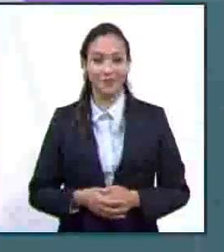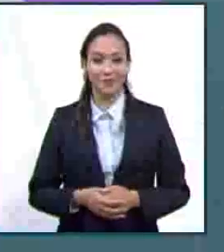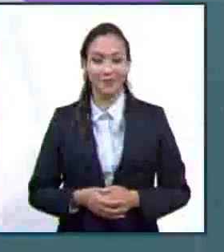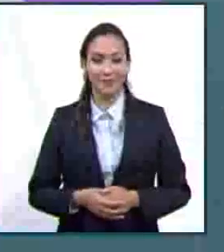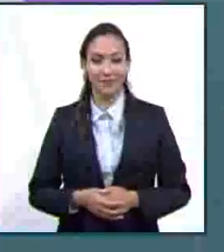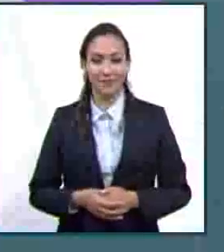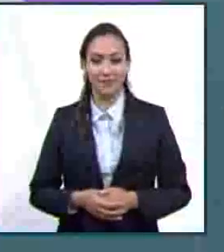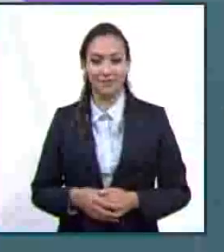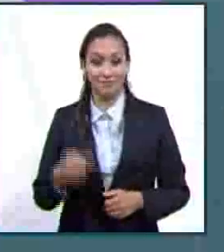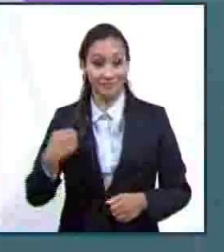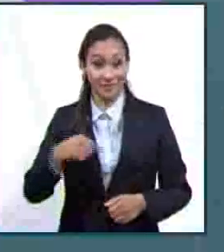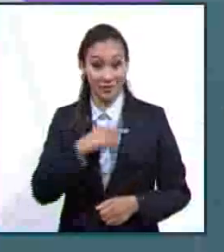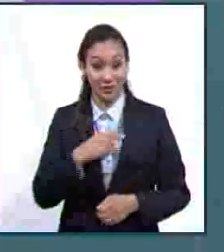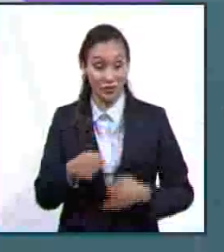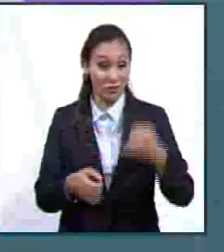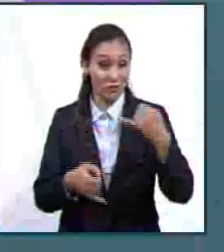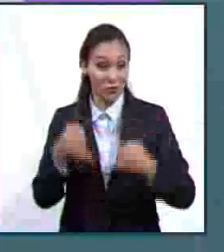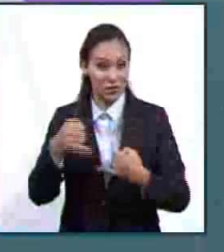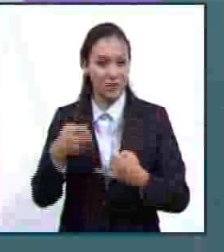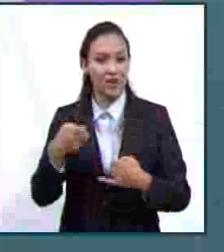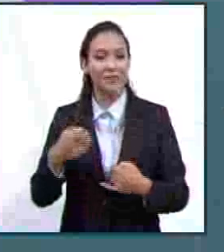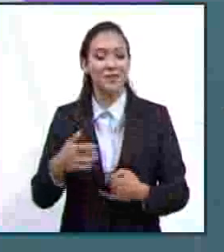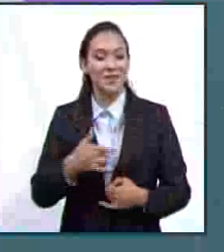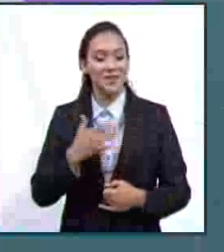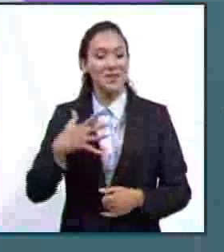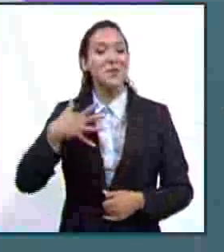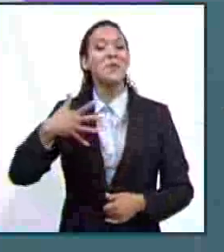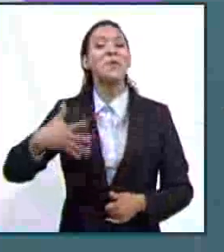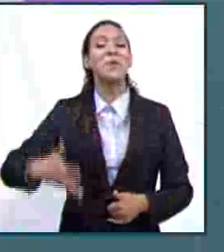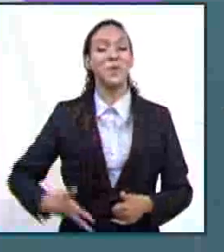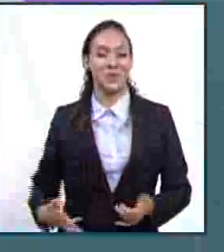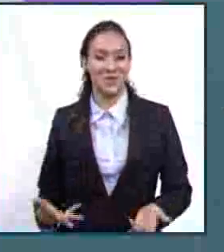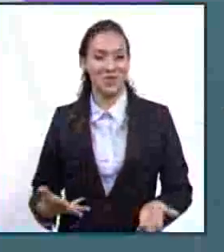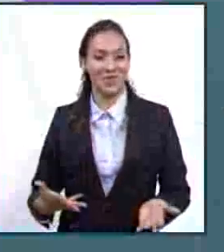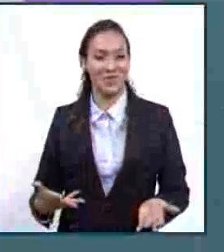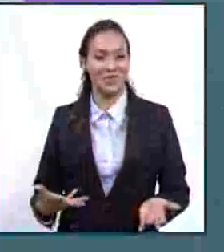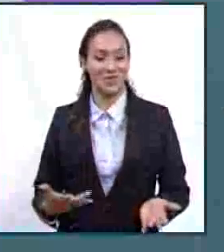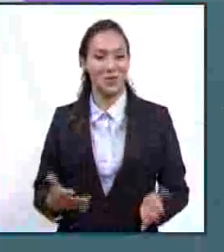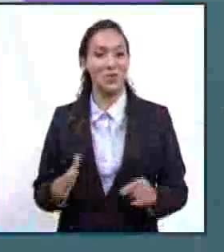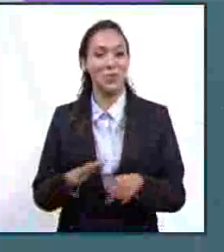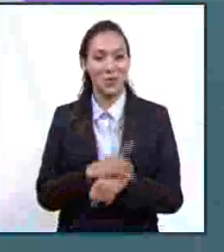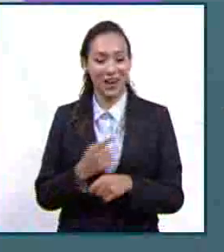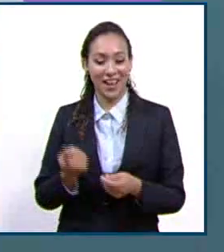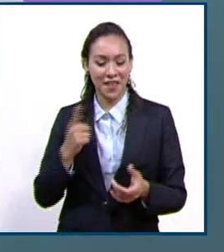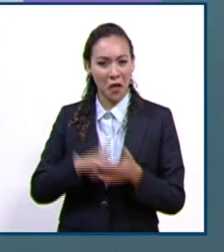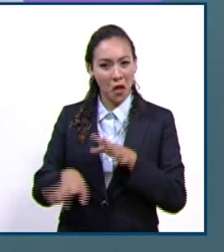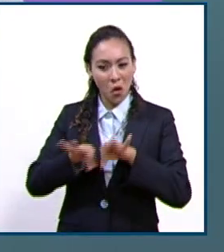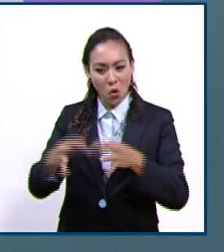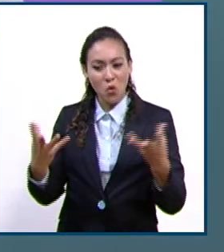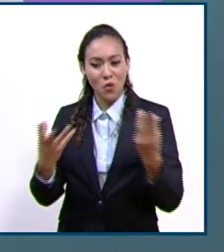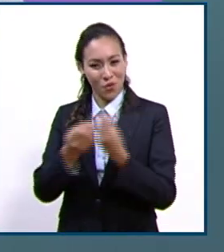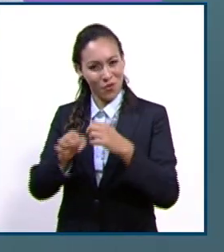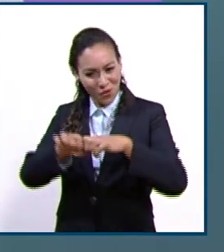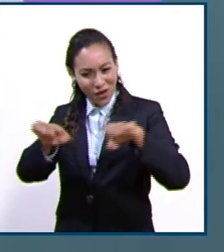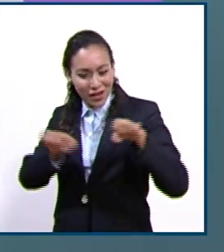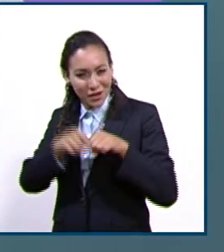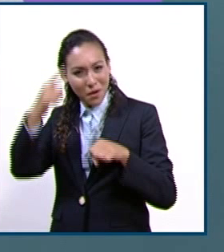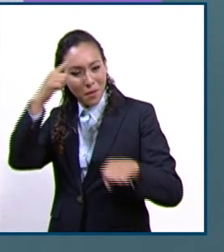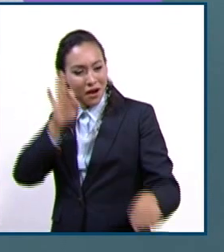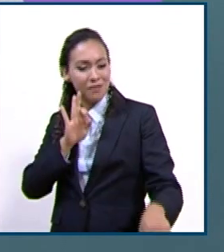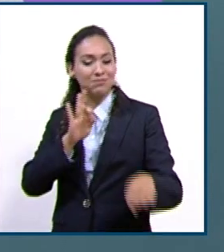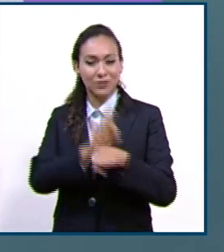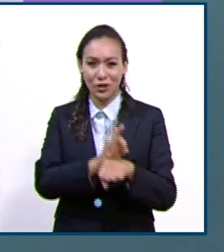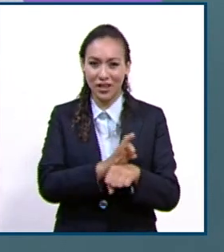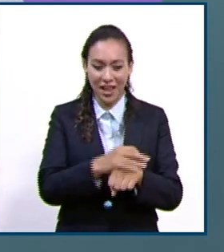Ser jueza federal es un honor, un sueño cumplido. Es trabajar con un equipo por la lucha de los derechos de las personas que más nos necesitan